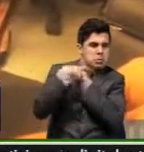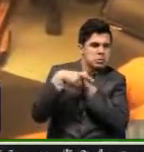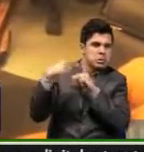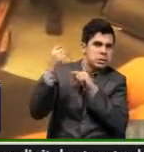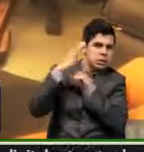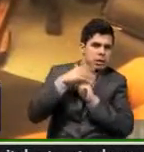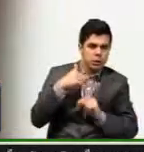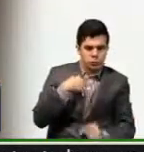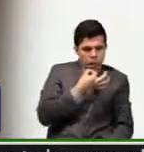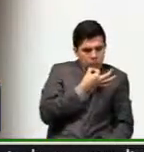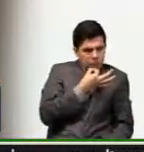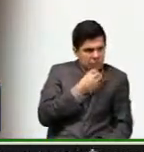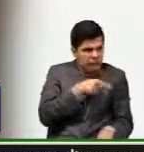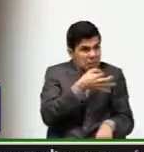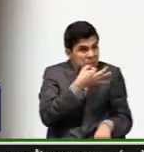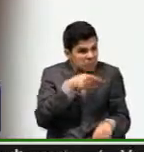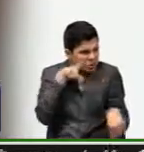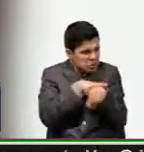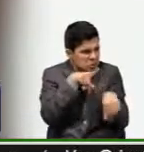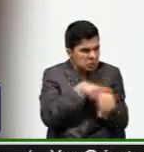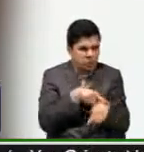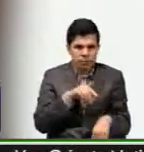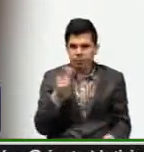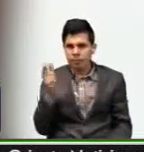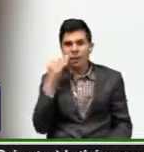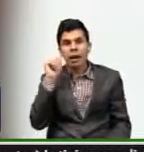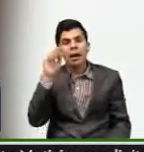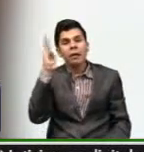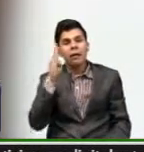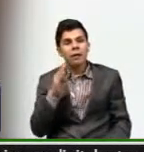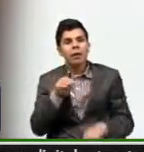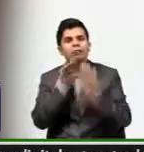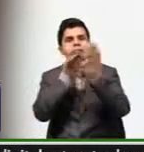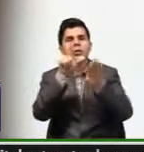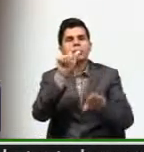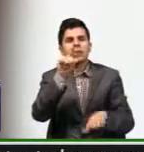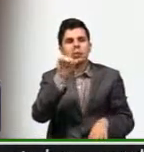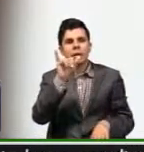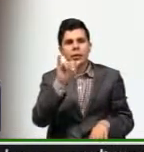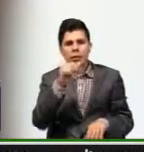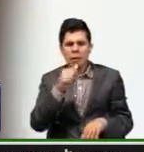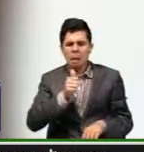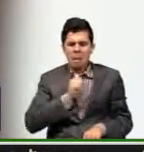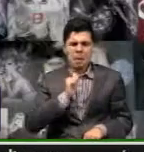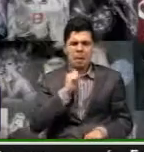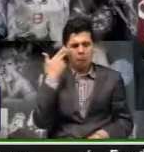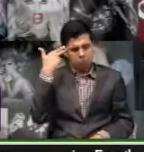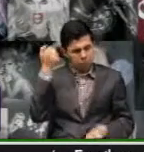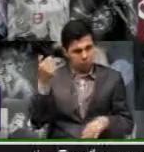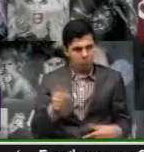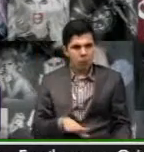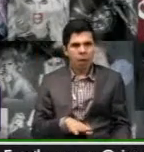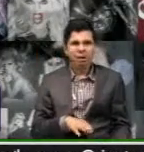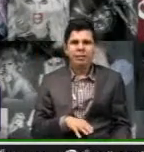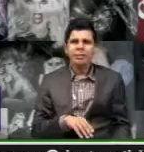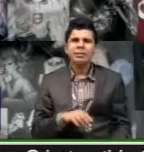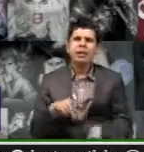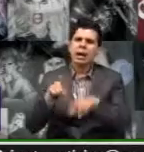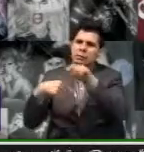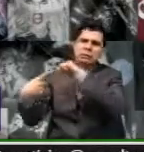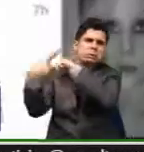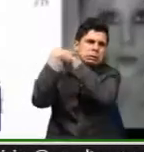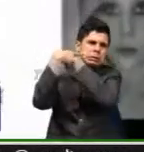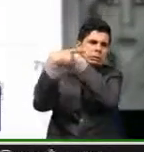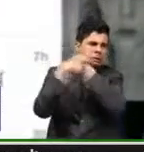que era homosexual. Glenda Monster, menor brasileña fanática de Lady Gaga, se habría suicidado en el día de San Valentín después del acoso y burlas de